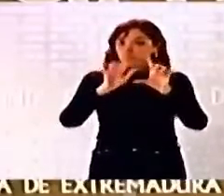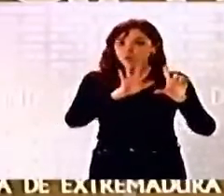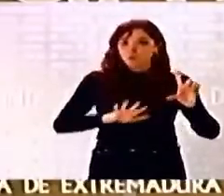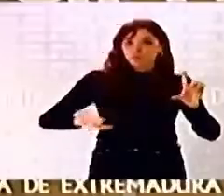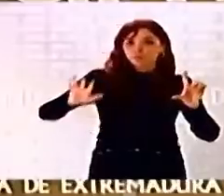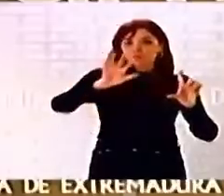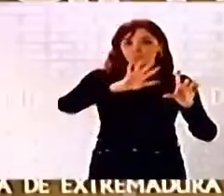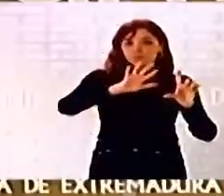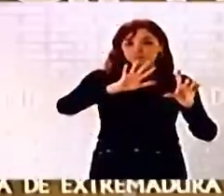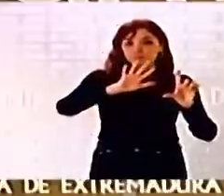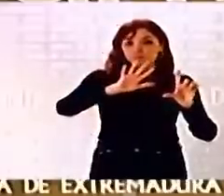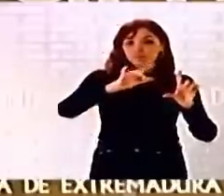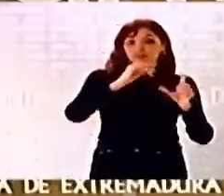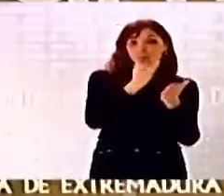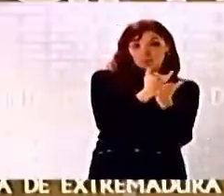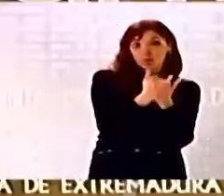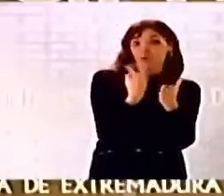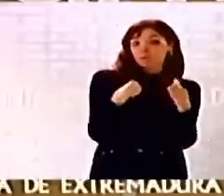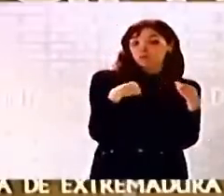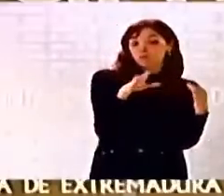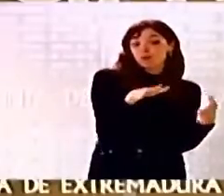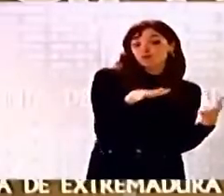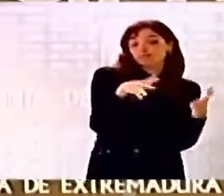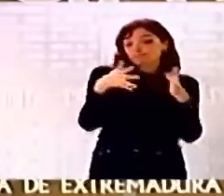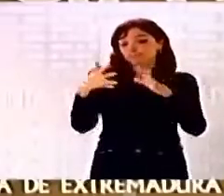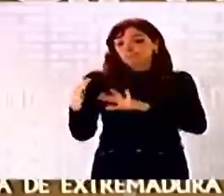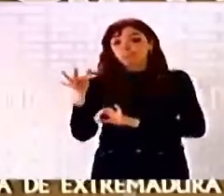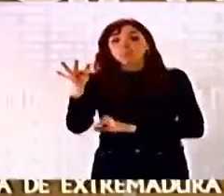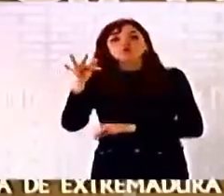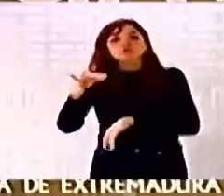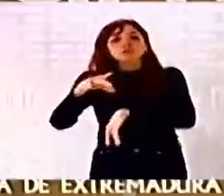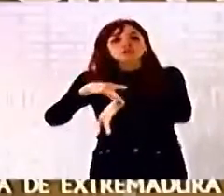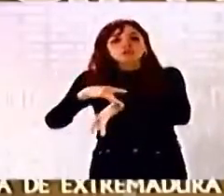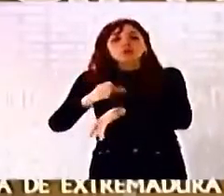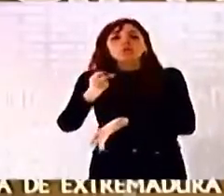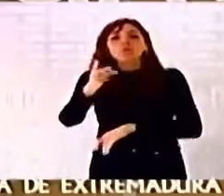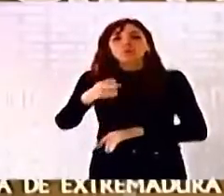el índice de positividad de las pruebas ha sido de un